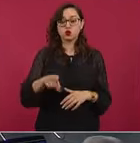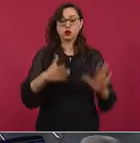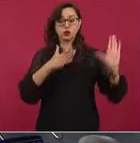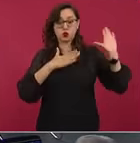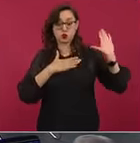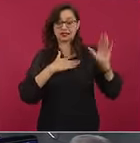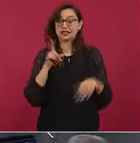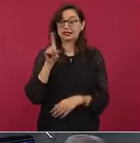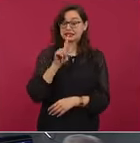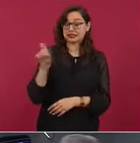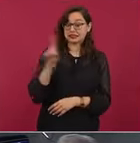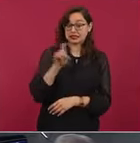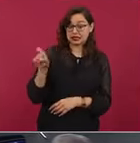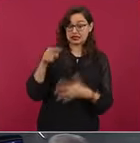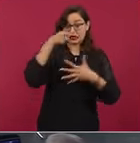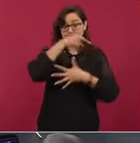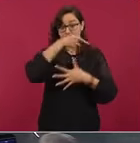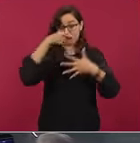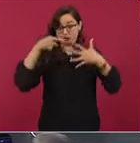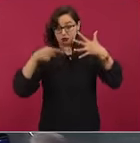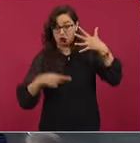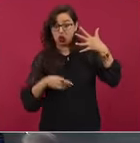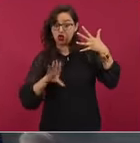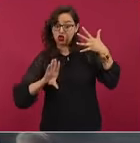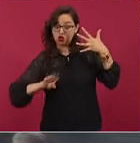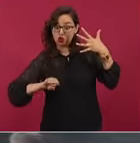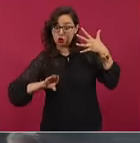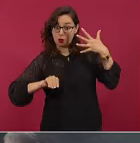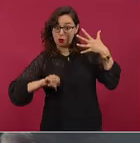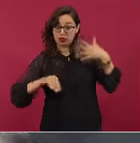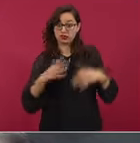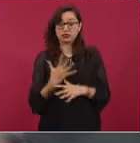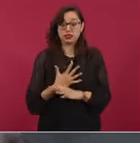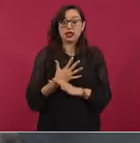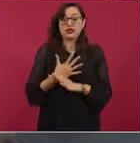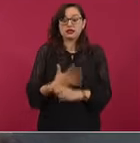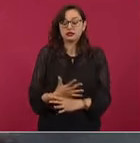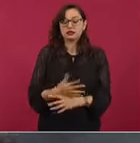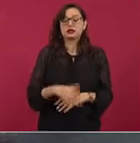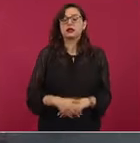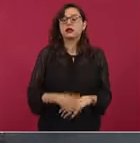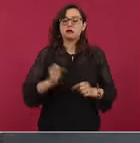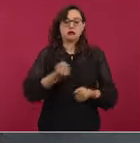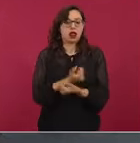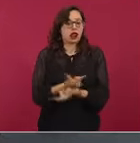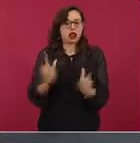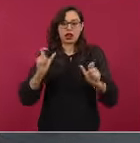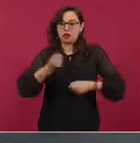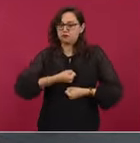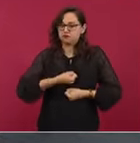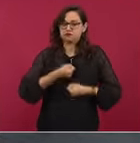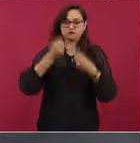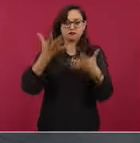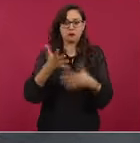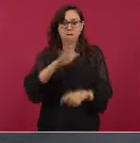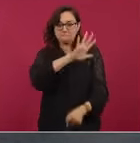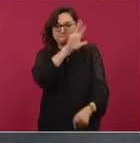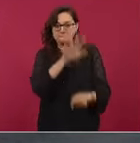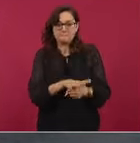dice: se respetará la libertad de expresión, nunca el gobierno aplicará censura a ningún periodista o medio de